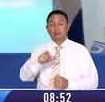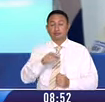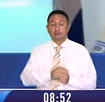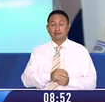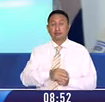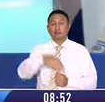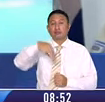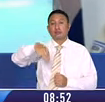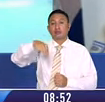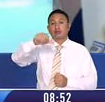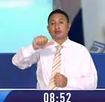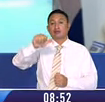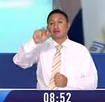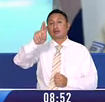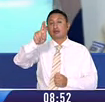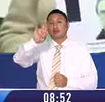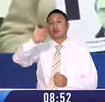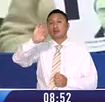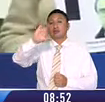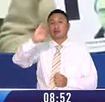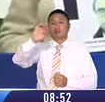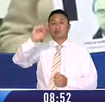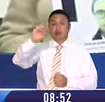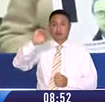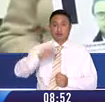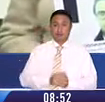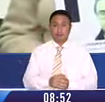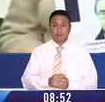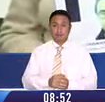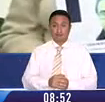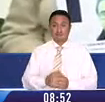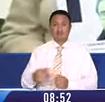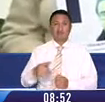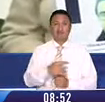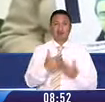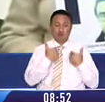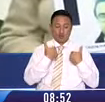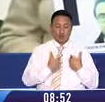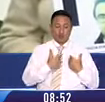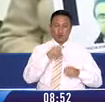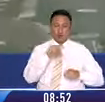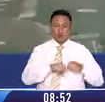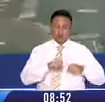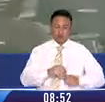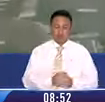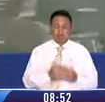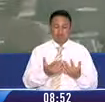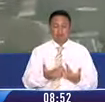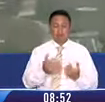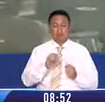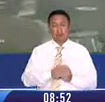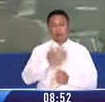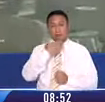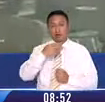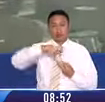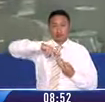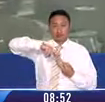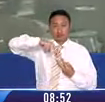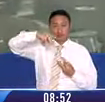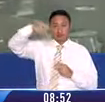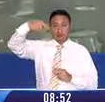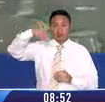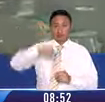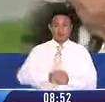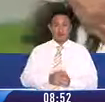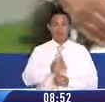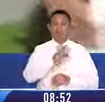quien en vida fue Mauricio crisón por su avanzado estado de putrefacción se tiene que esperar a los resultados definitivos la